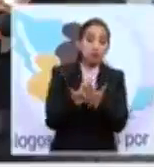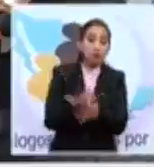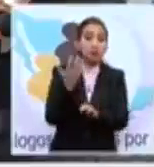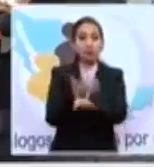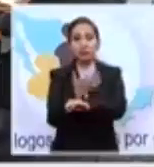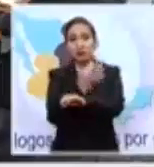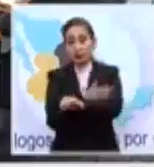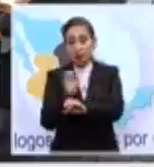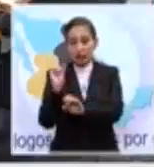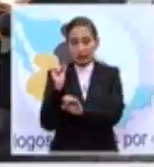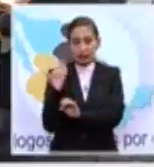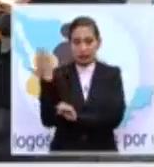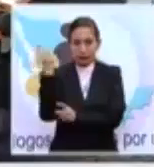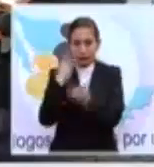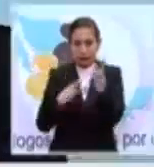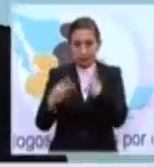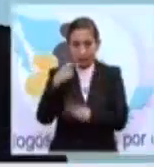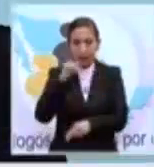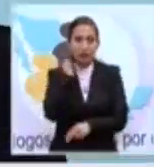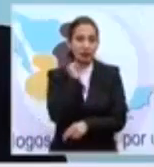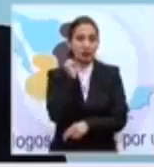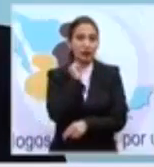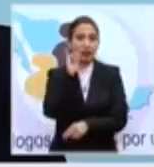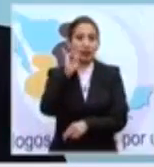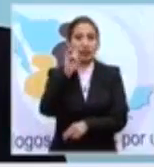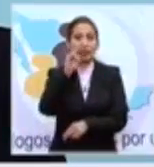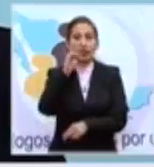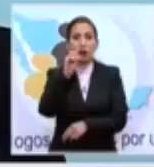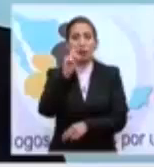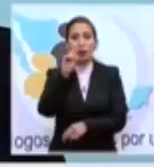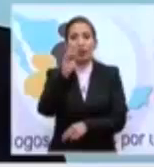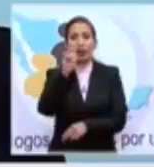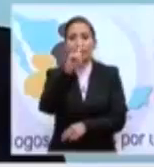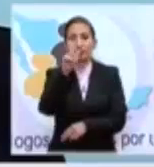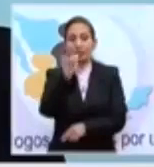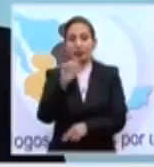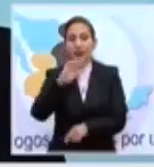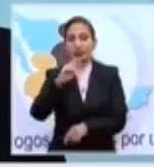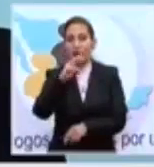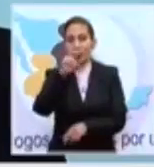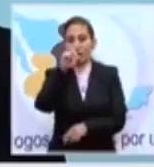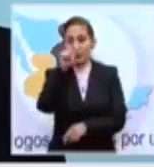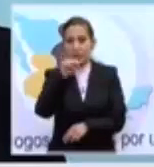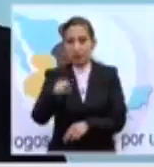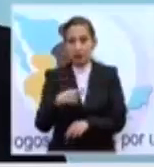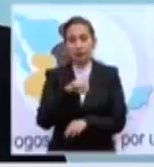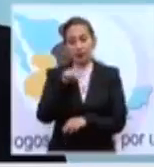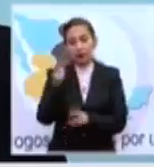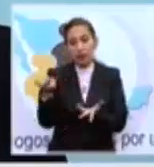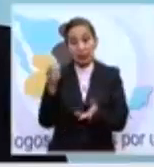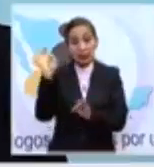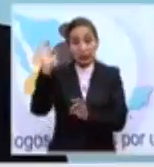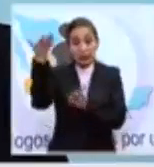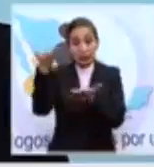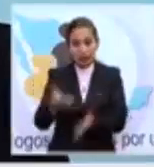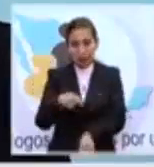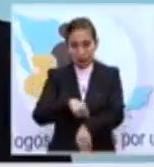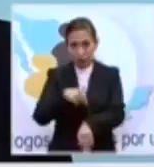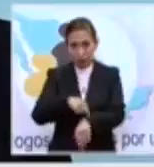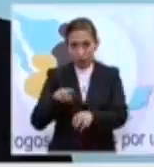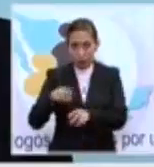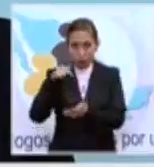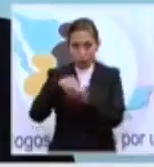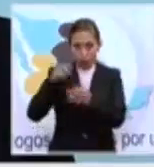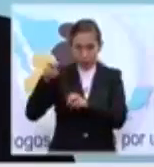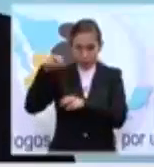nos acompañe en un momento más el senador Isidro Pedraza Chávez. En su momento, si llega a tiempo, ocupará